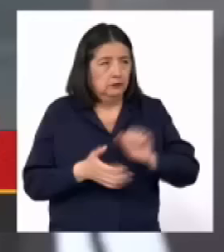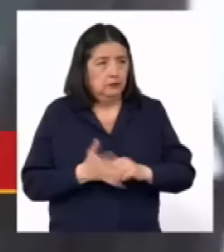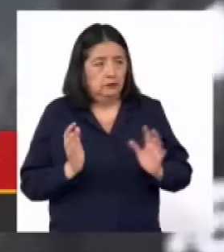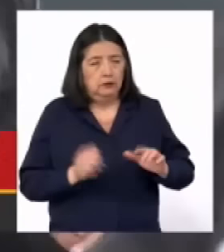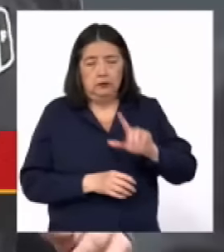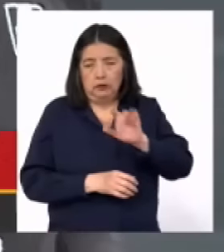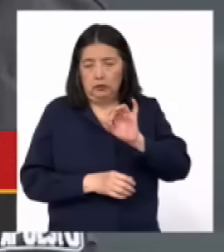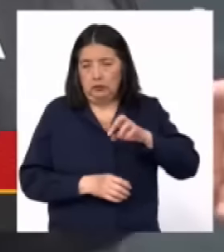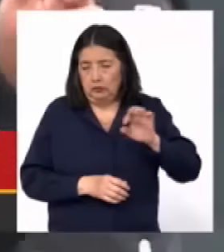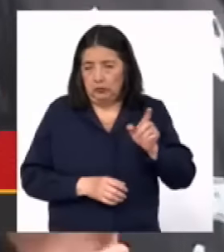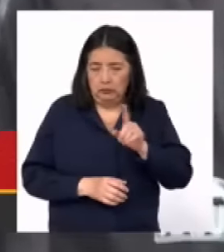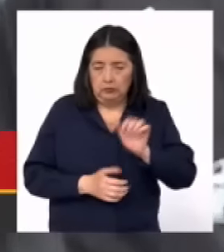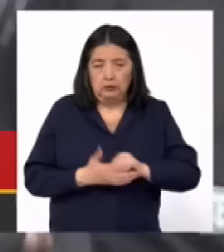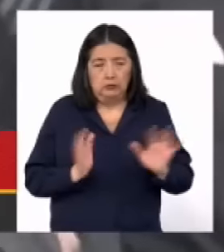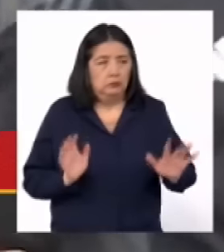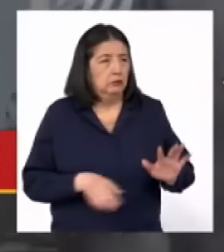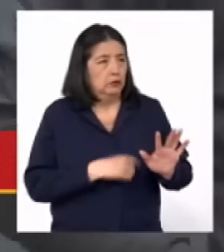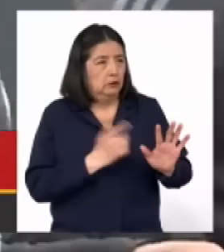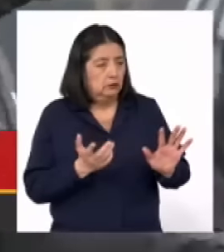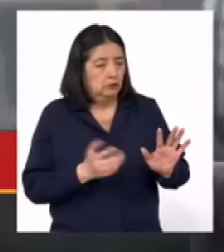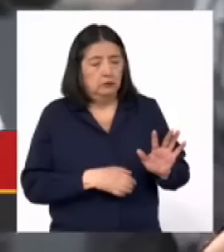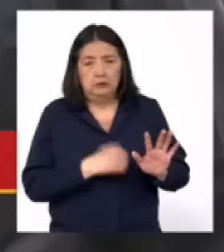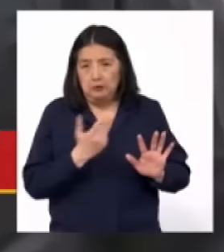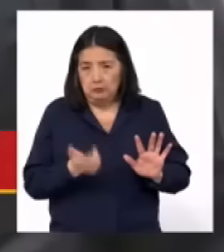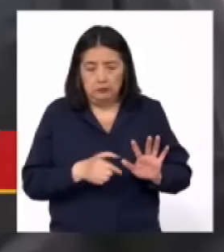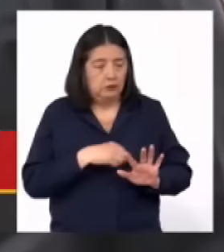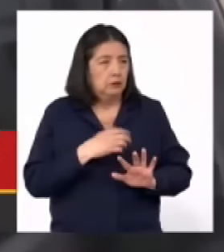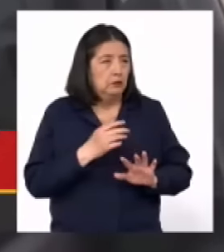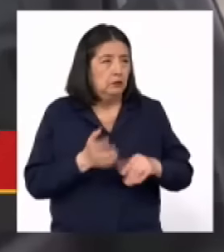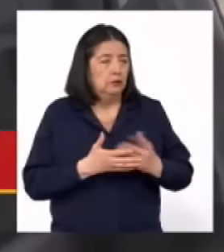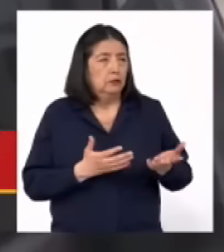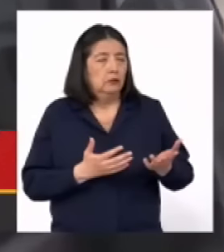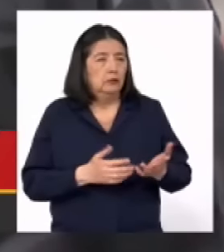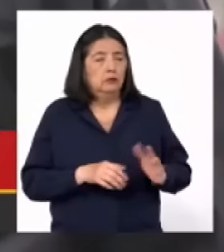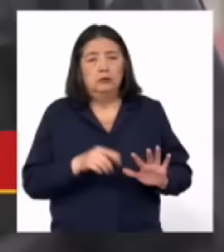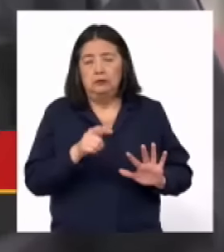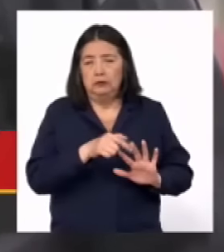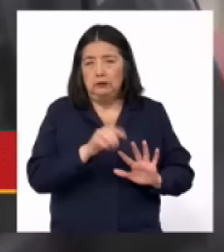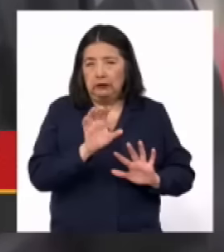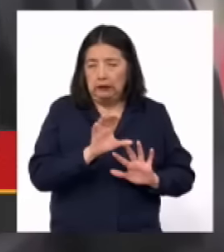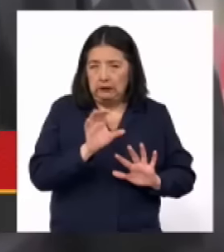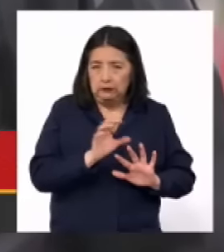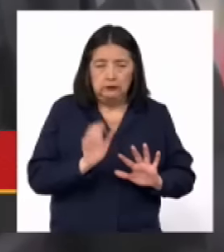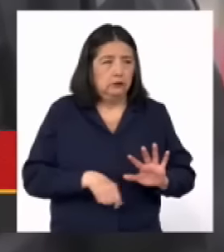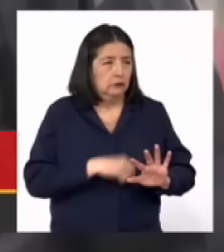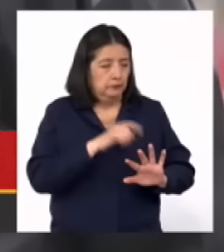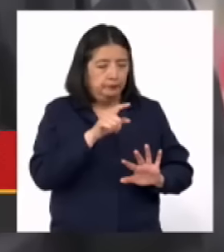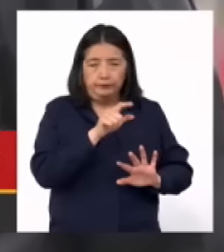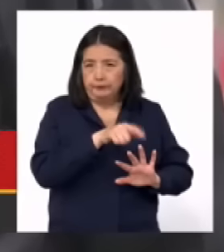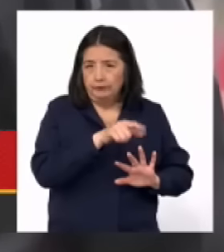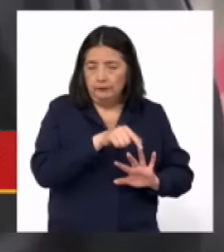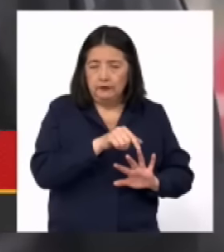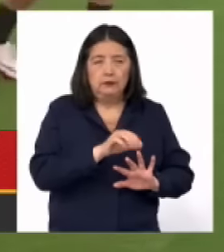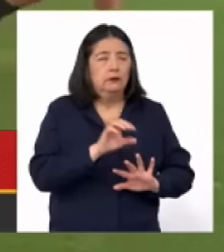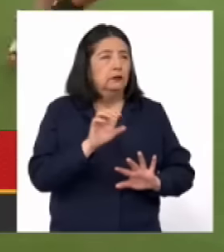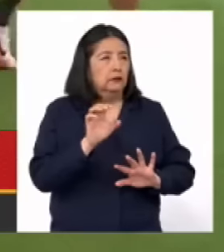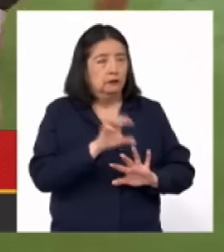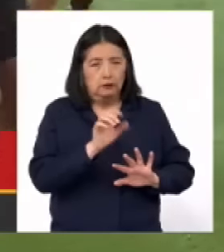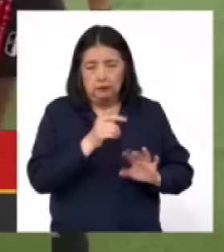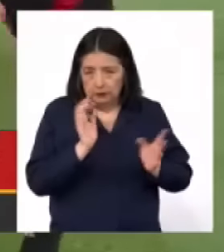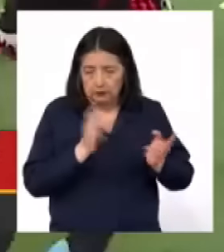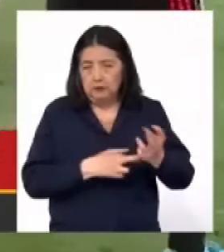López va a jugar de carrilero por izquierda. Luego va a jugar Perú con Jesús Castillo, va a jugar Cartagena, que